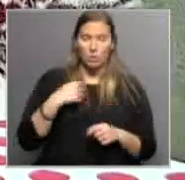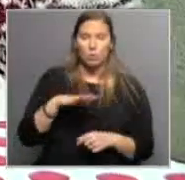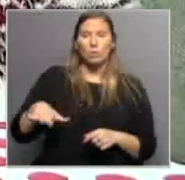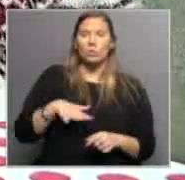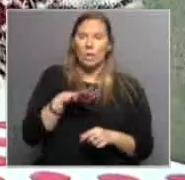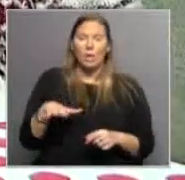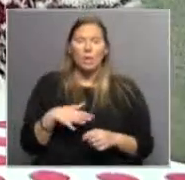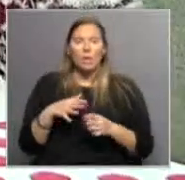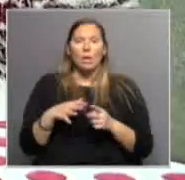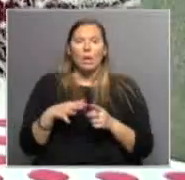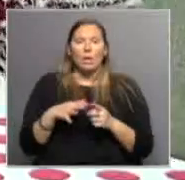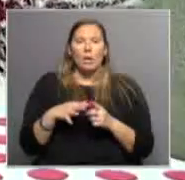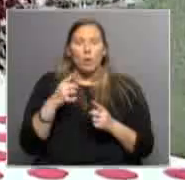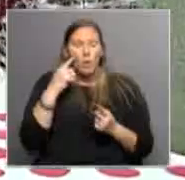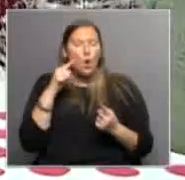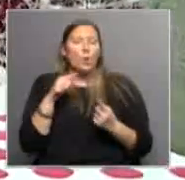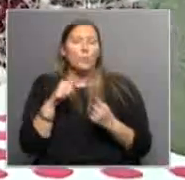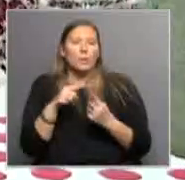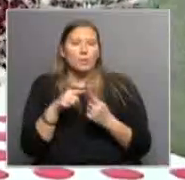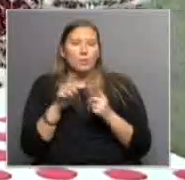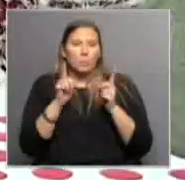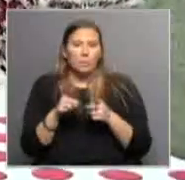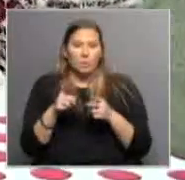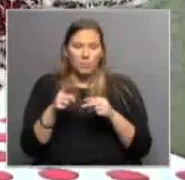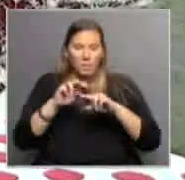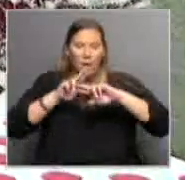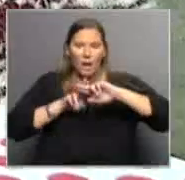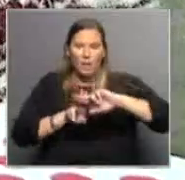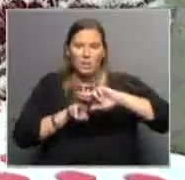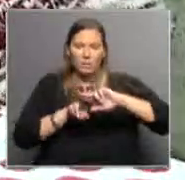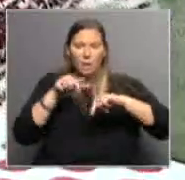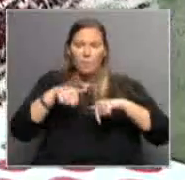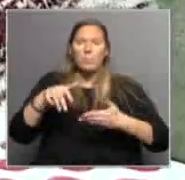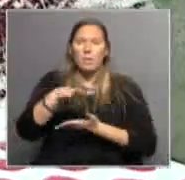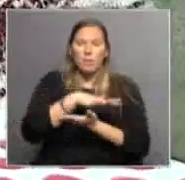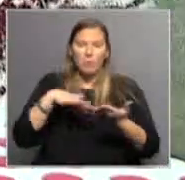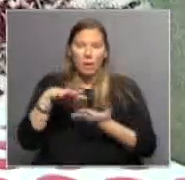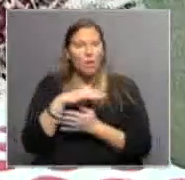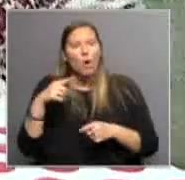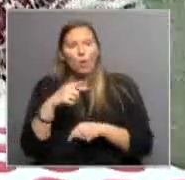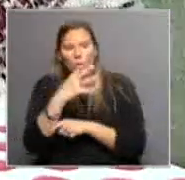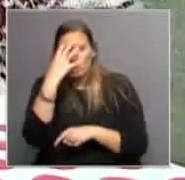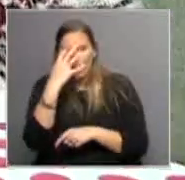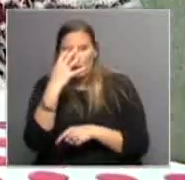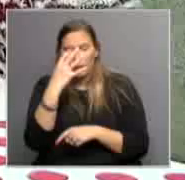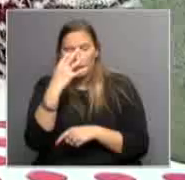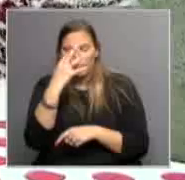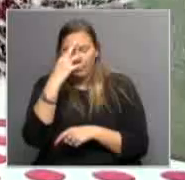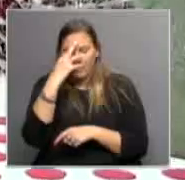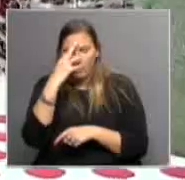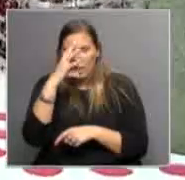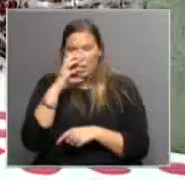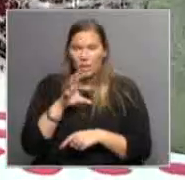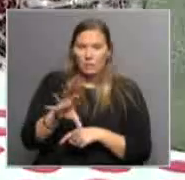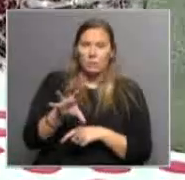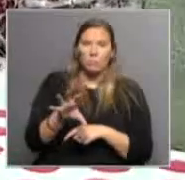la vez, con la consigna y a la vez en redes, con el hashtag Mi Barrio Antirracista. Beatriz, gracias por recibirnos.